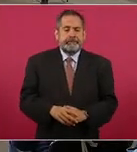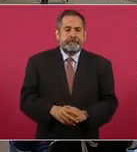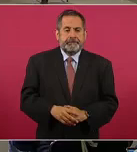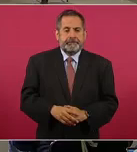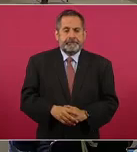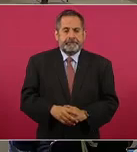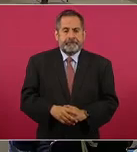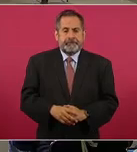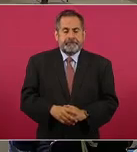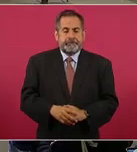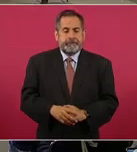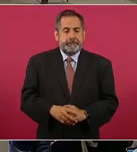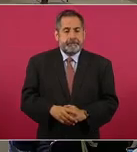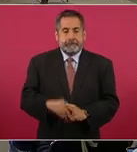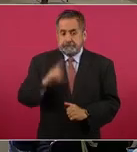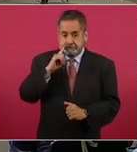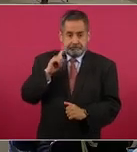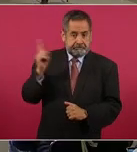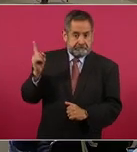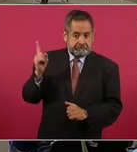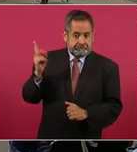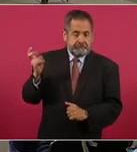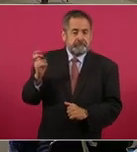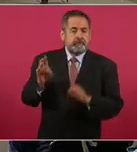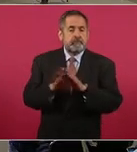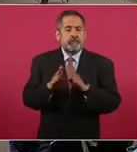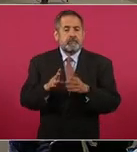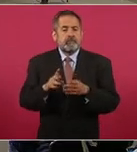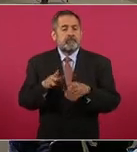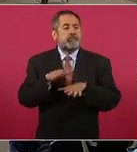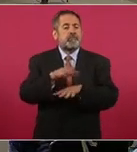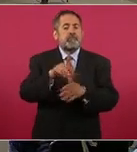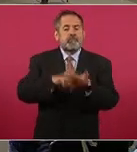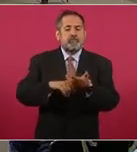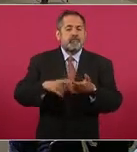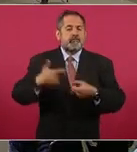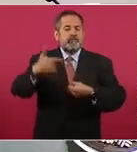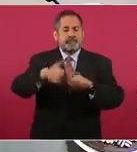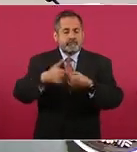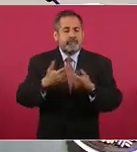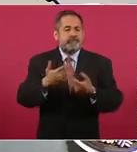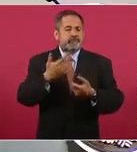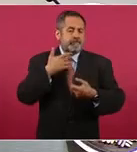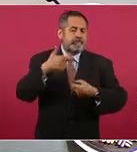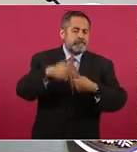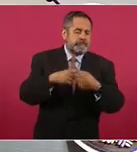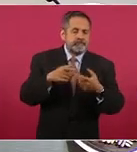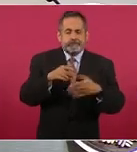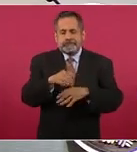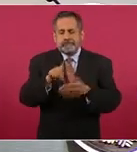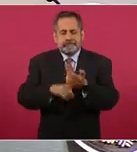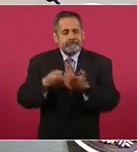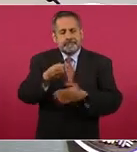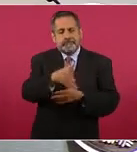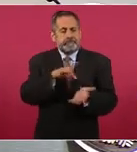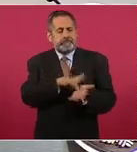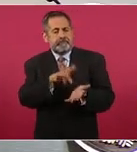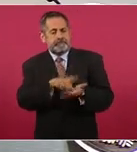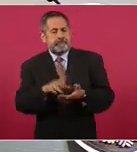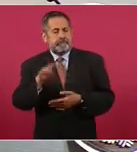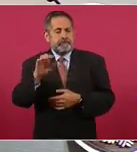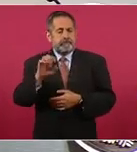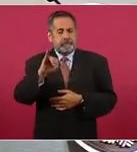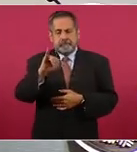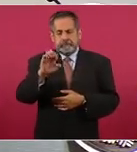Esta gráfica muestra los estímulos de combustibles, ¿no? Decíamos hace rato que los estímulos a los JEPs se utilizan como una